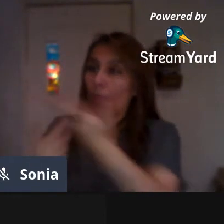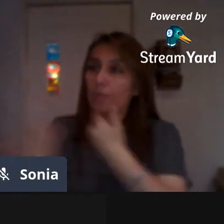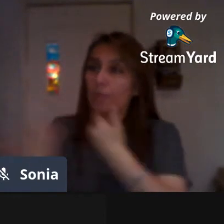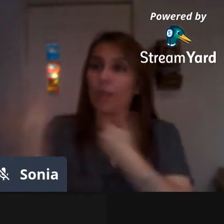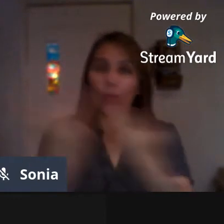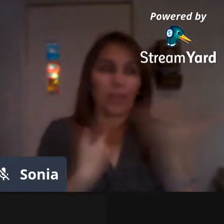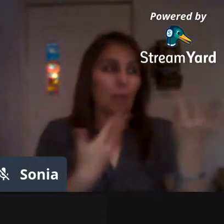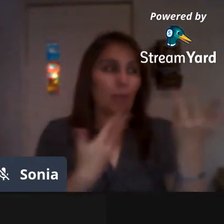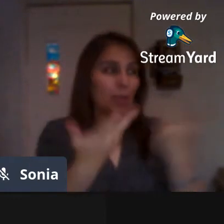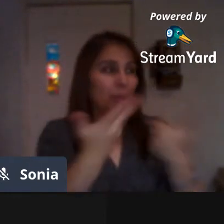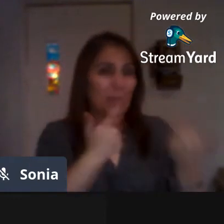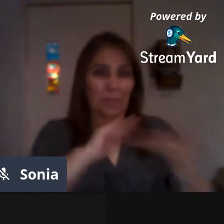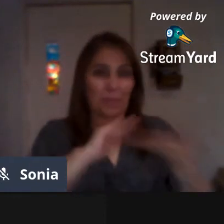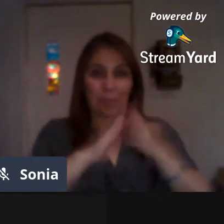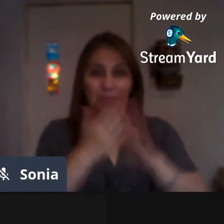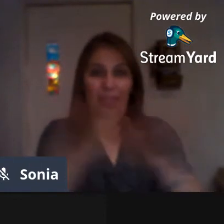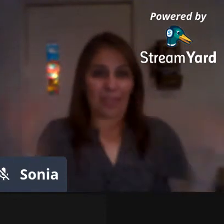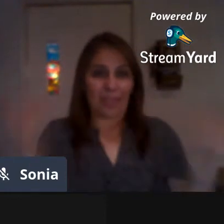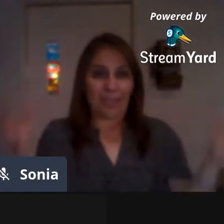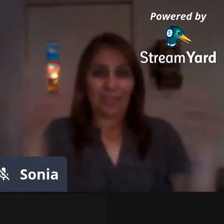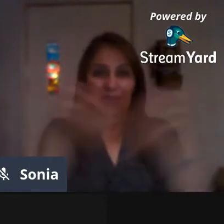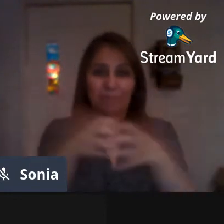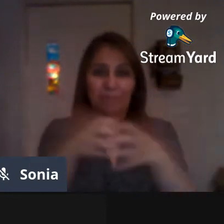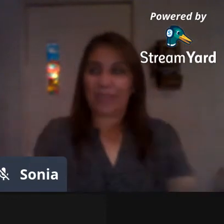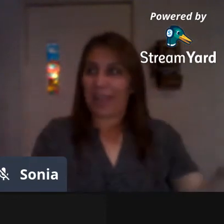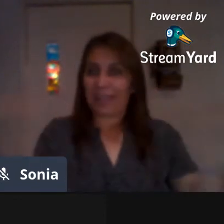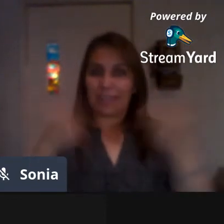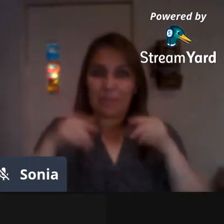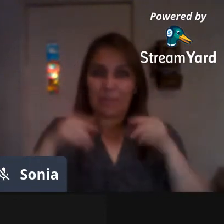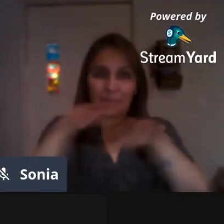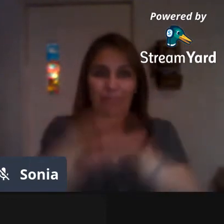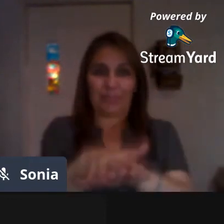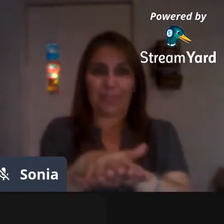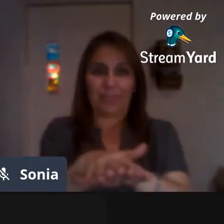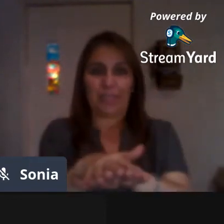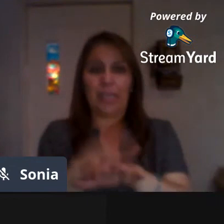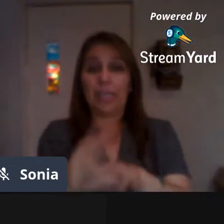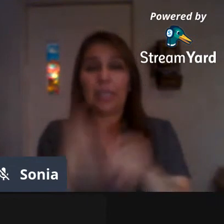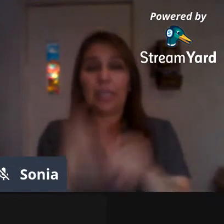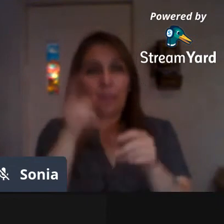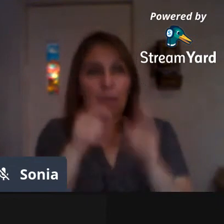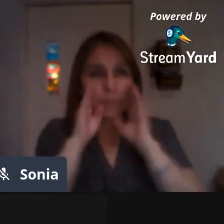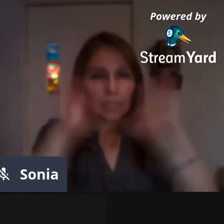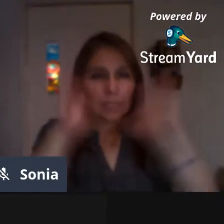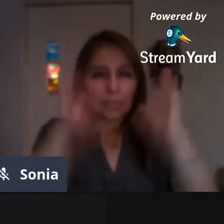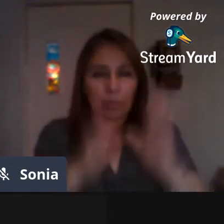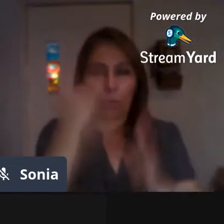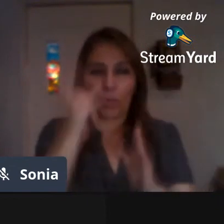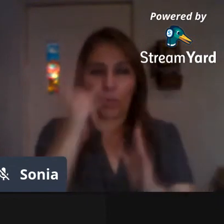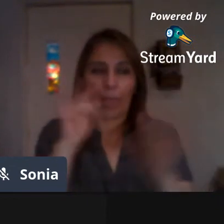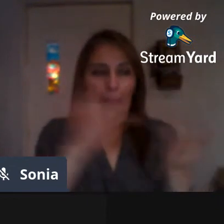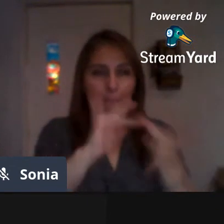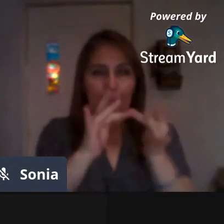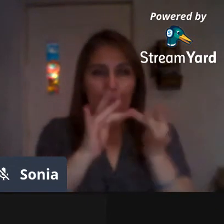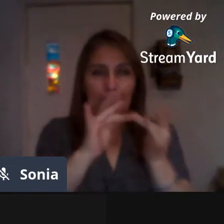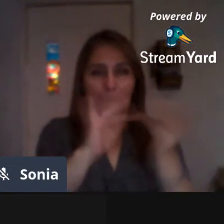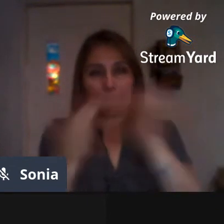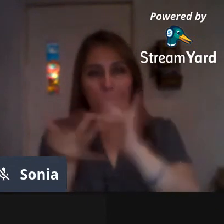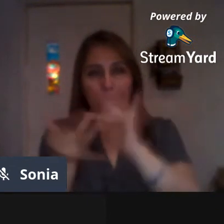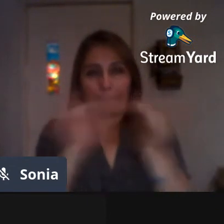una de esas historias pues nos llama muchísimo la atención porque precisamente diríamos que la música así como como sirve